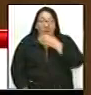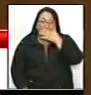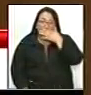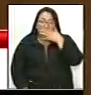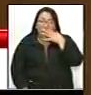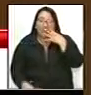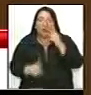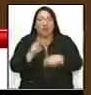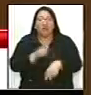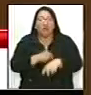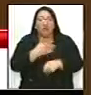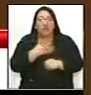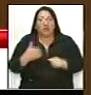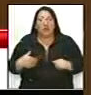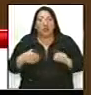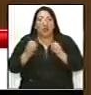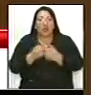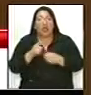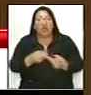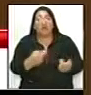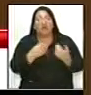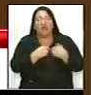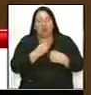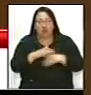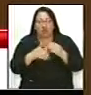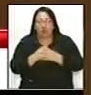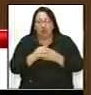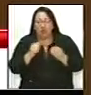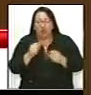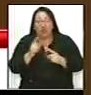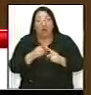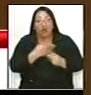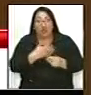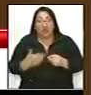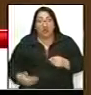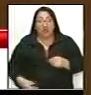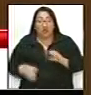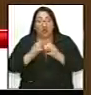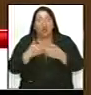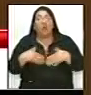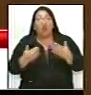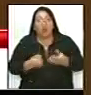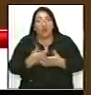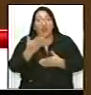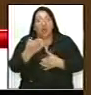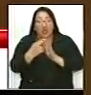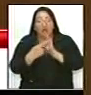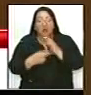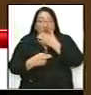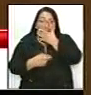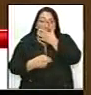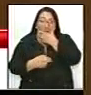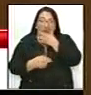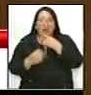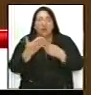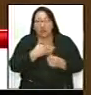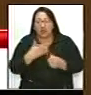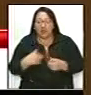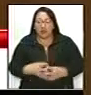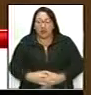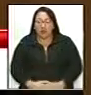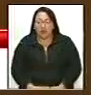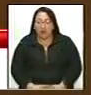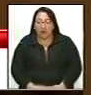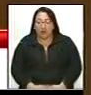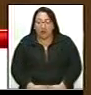del Congreso ha dicho que es el titular del pliego. Y como titular del pliego, él puede emitir una resolución presidencial, pues, ¿no?